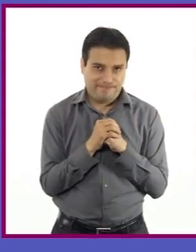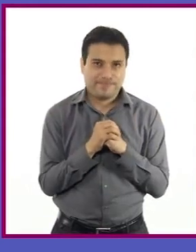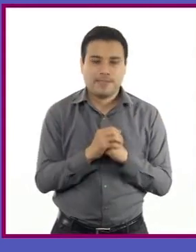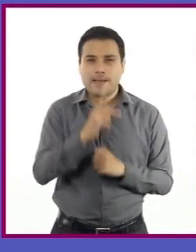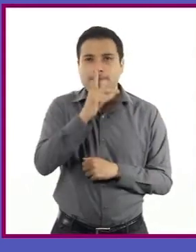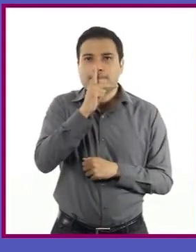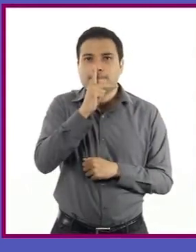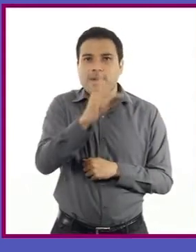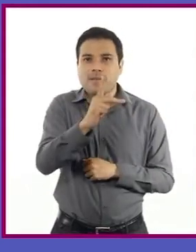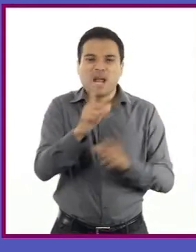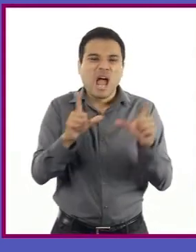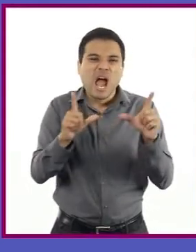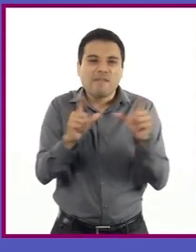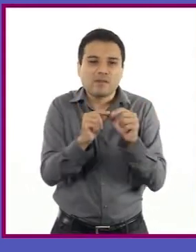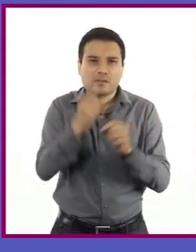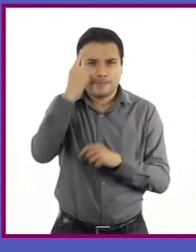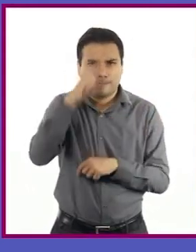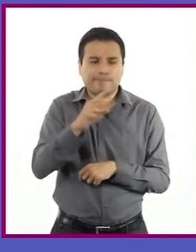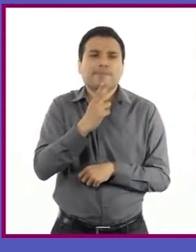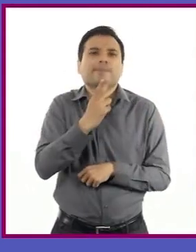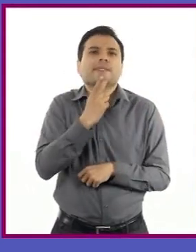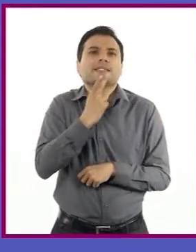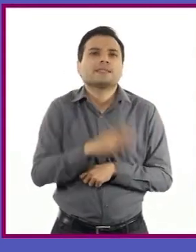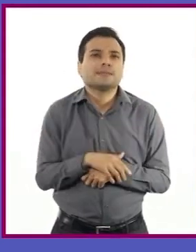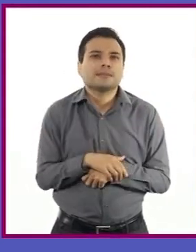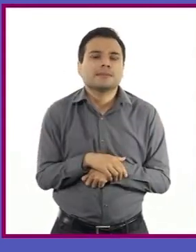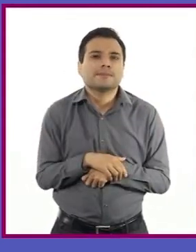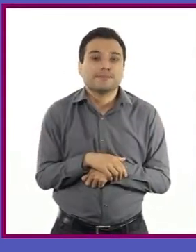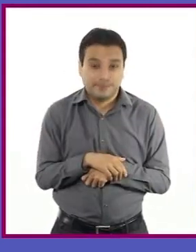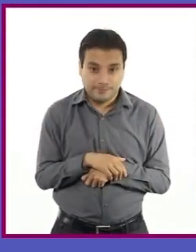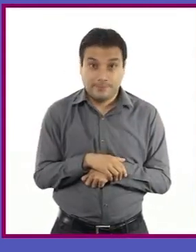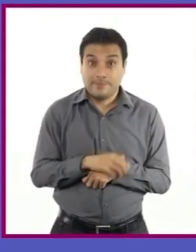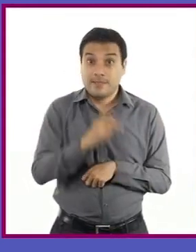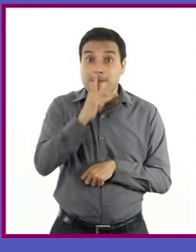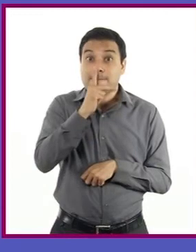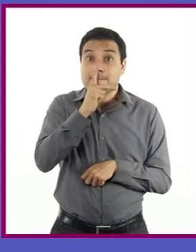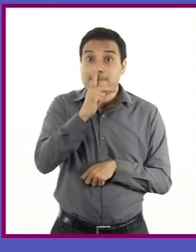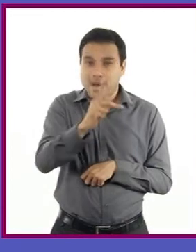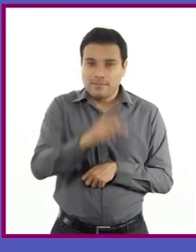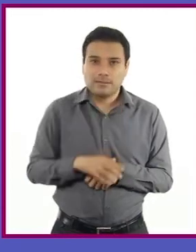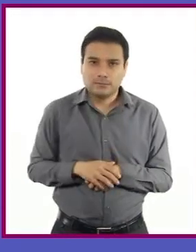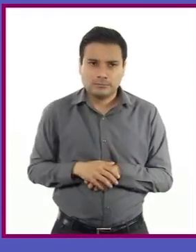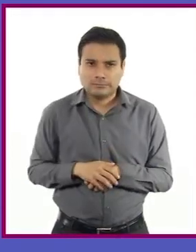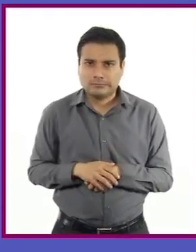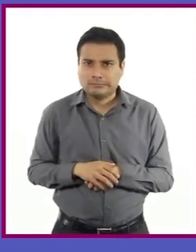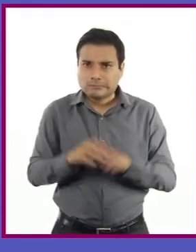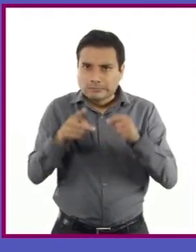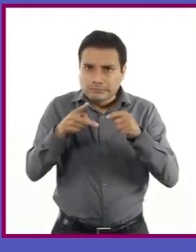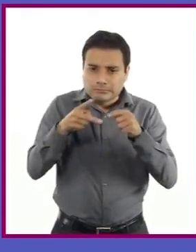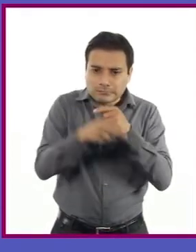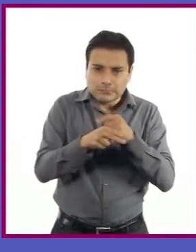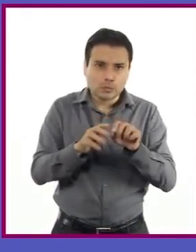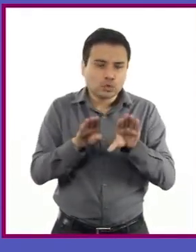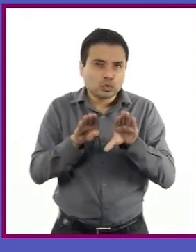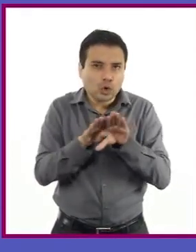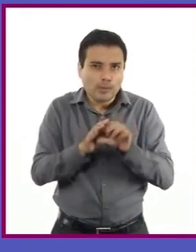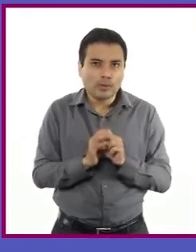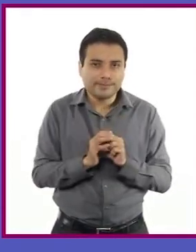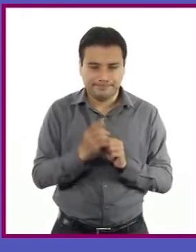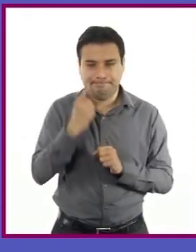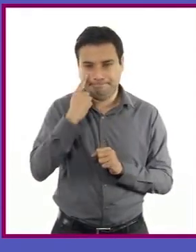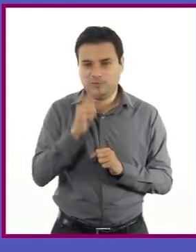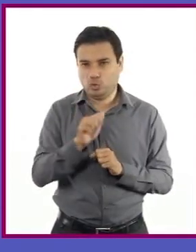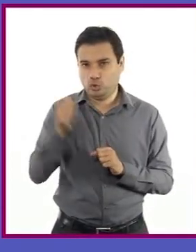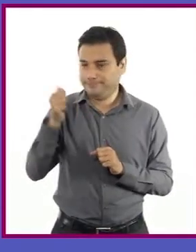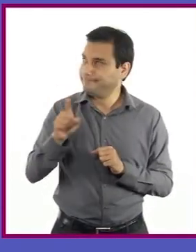Abreviaturas necesarias para cortar la escritura de las palabras de manera adecuada. Aquí tenemos otra,